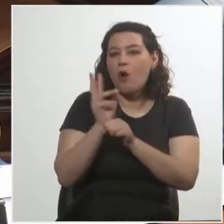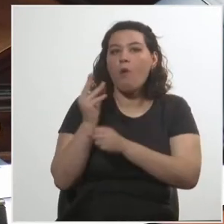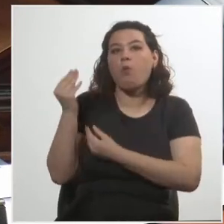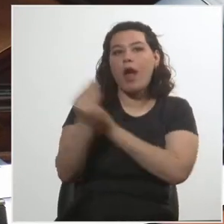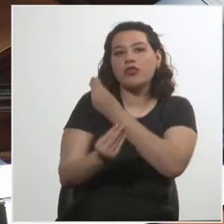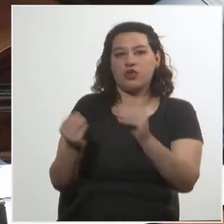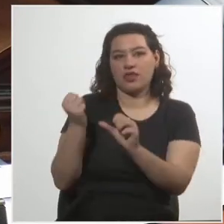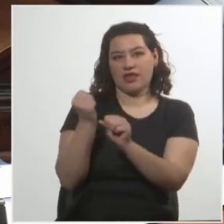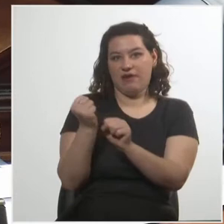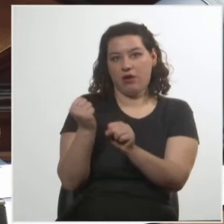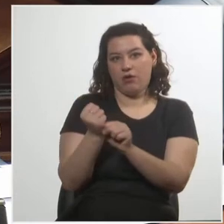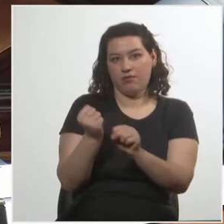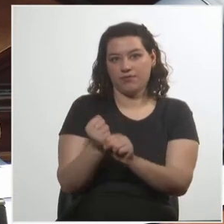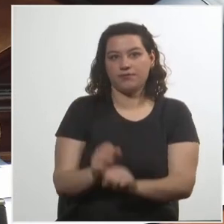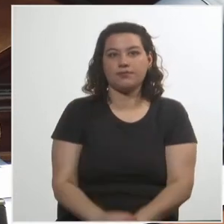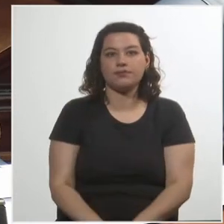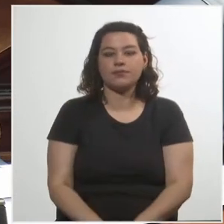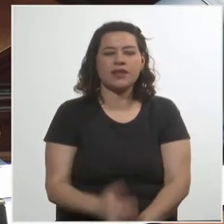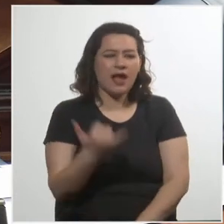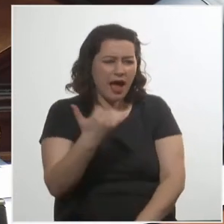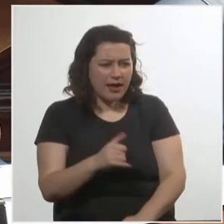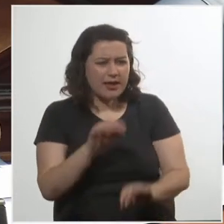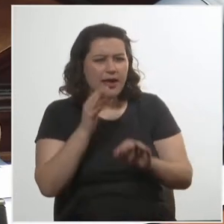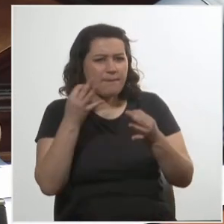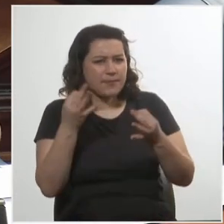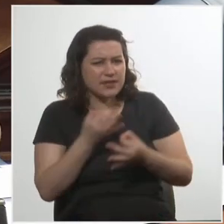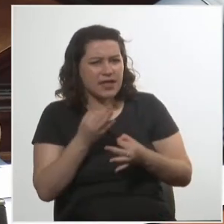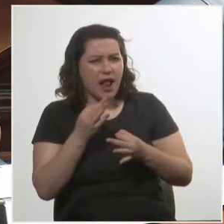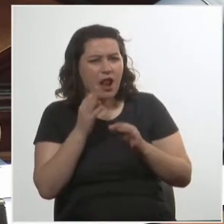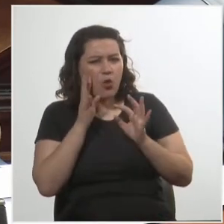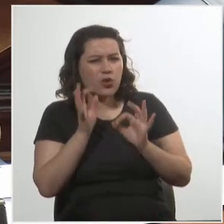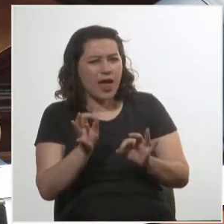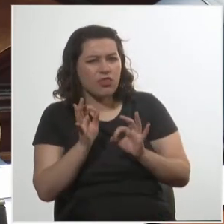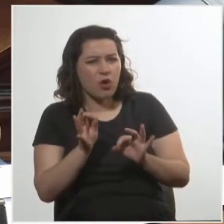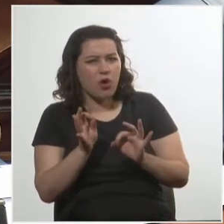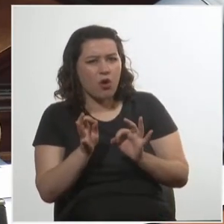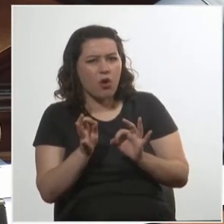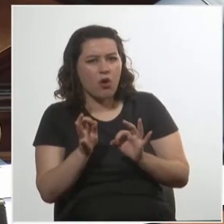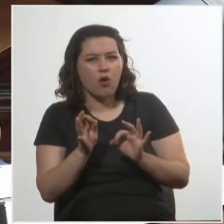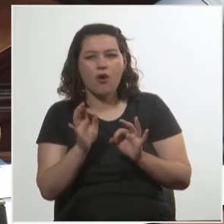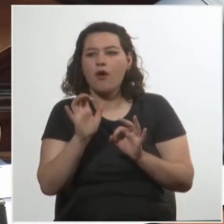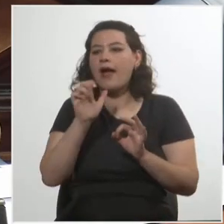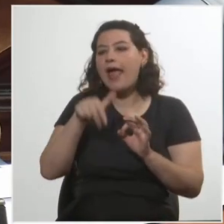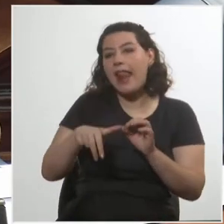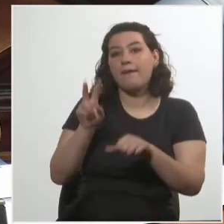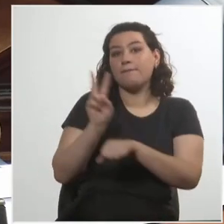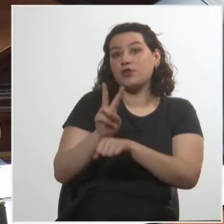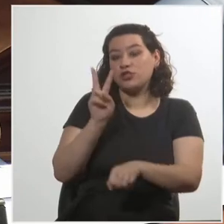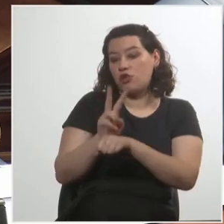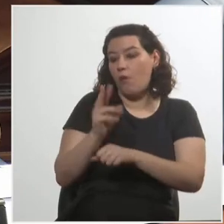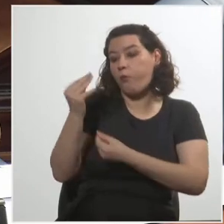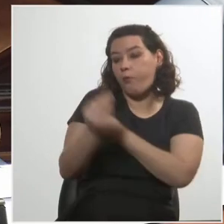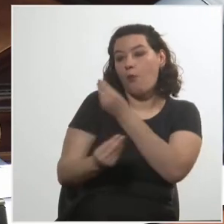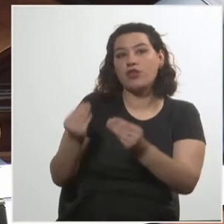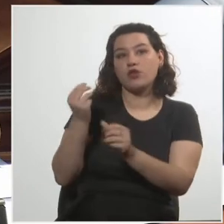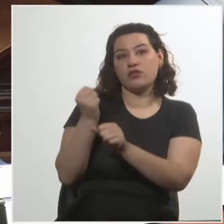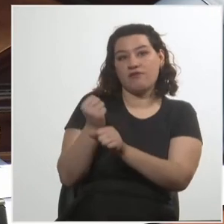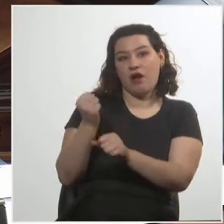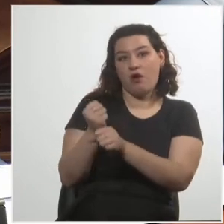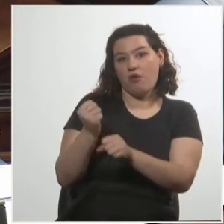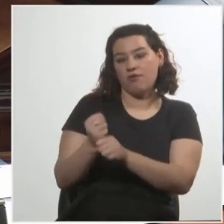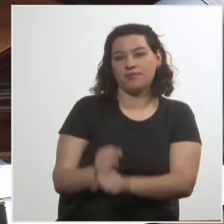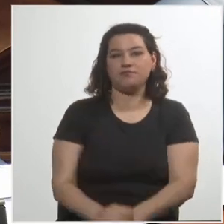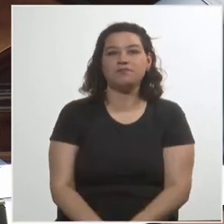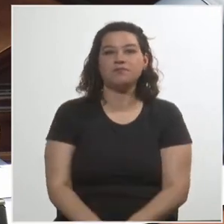trabajo teniendo Especial cuidado en la protección de los puestos de trabajo